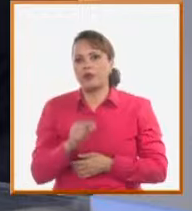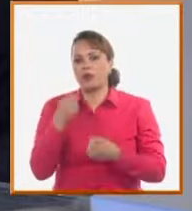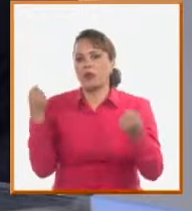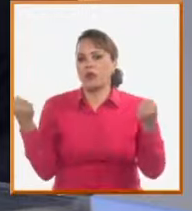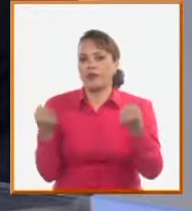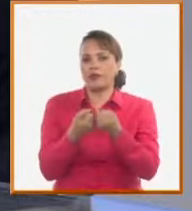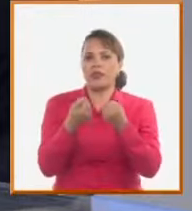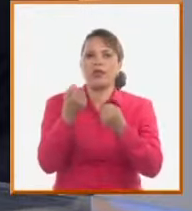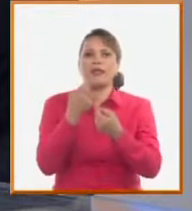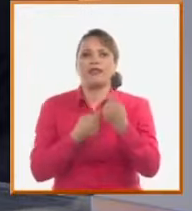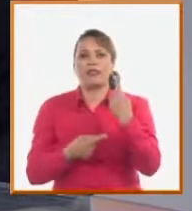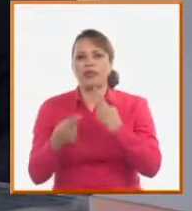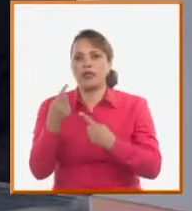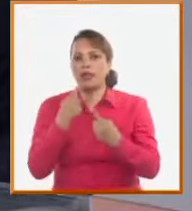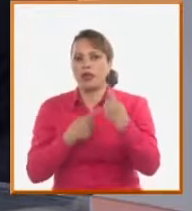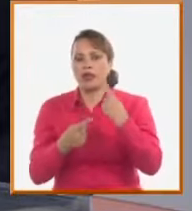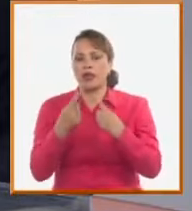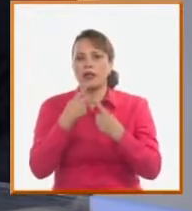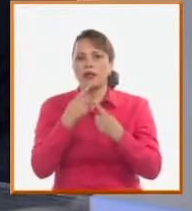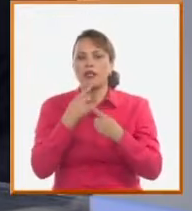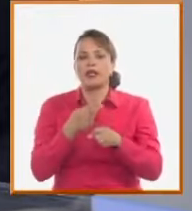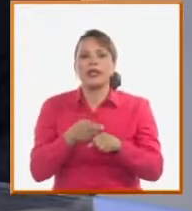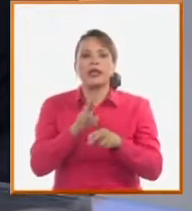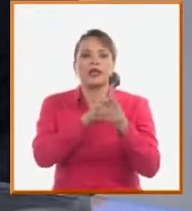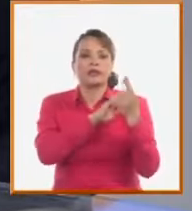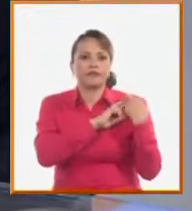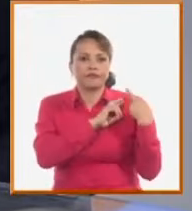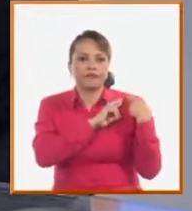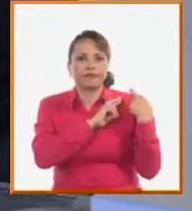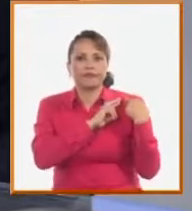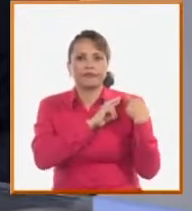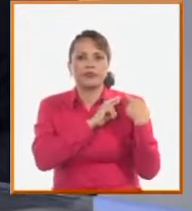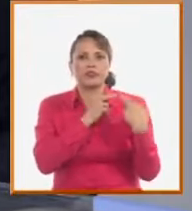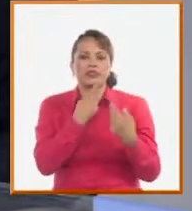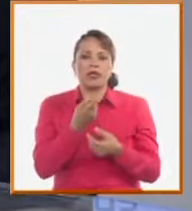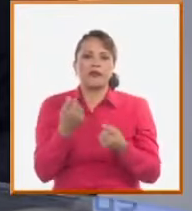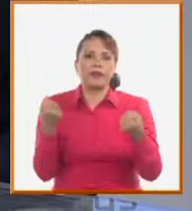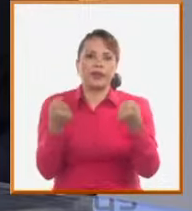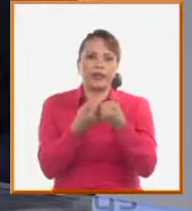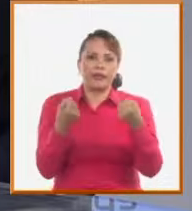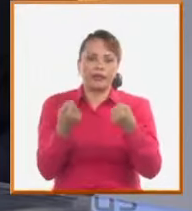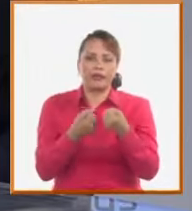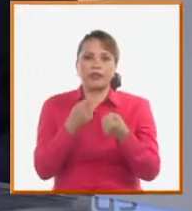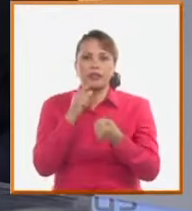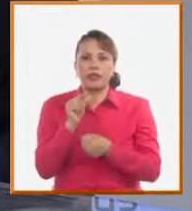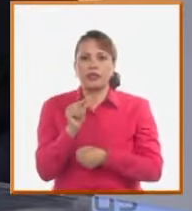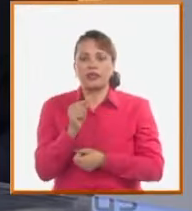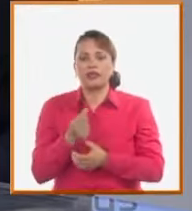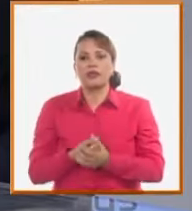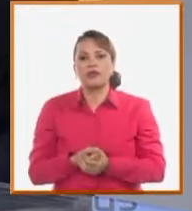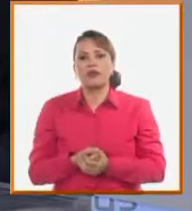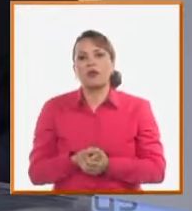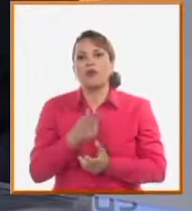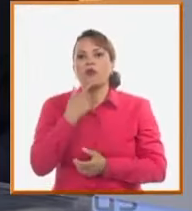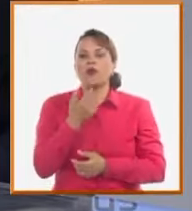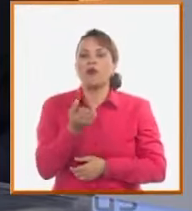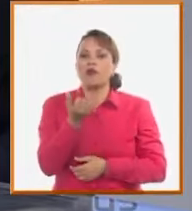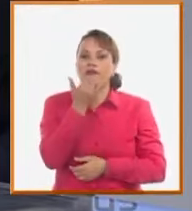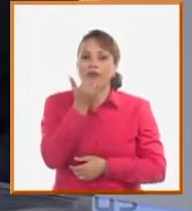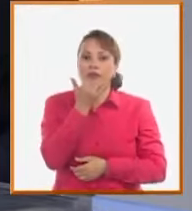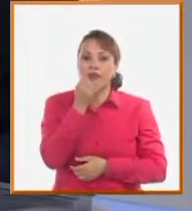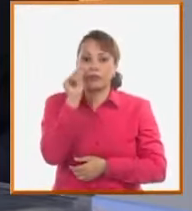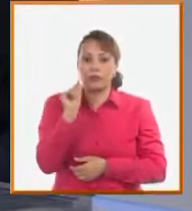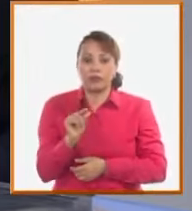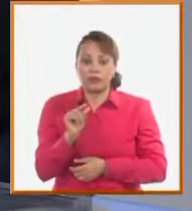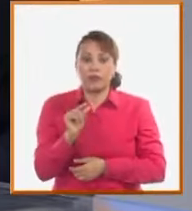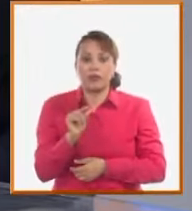accidente acontecido, el responsable de que le causó ese padecimiento al asegurado, a la persona